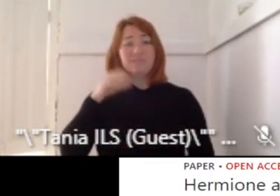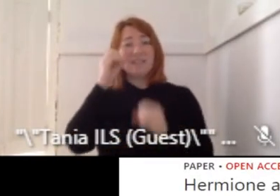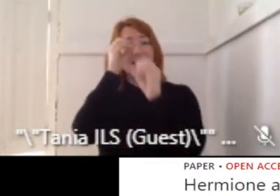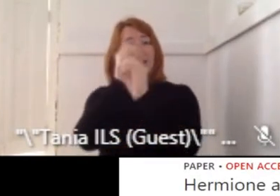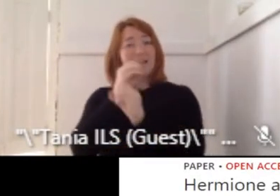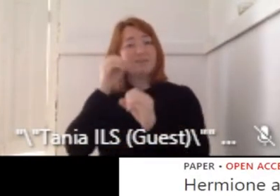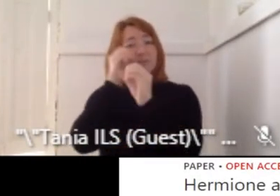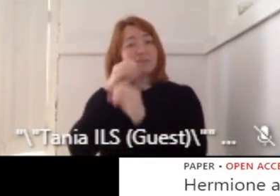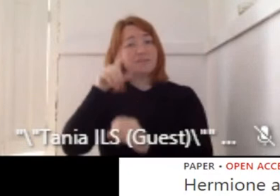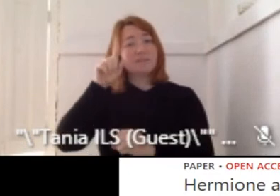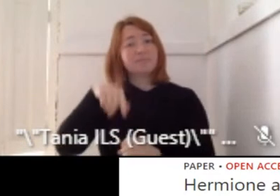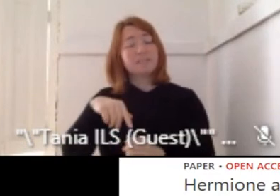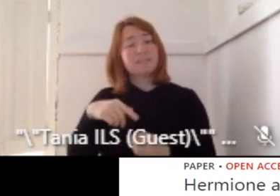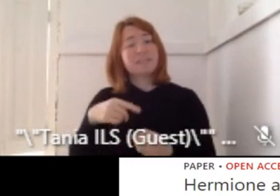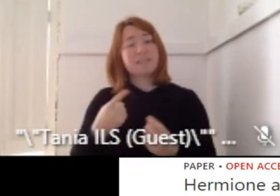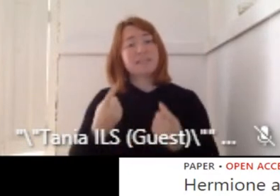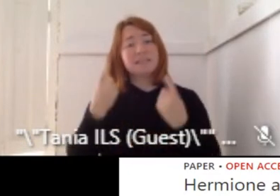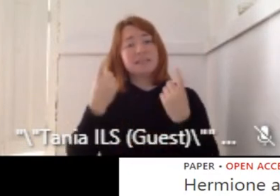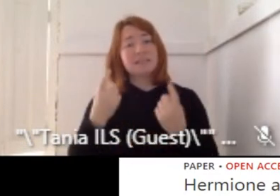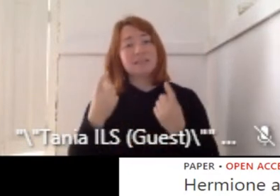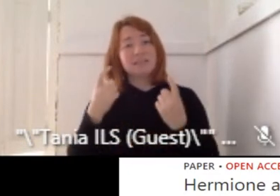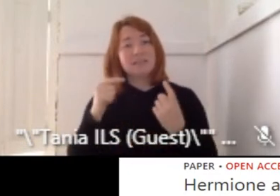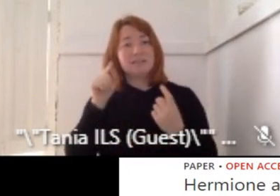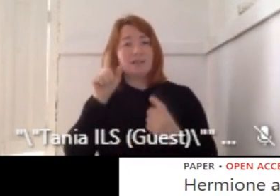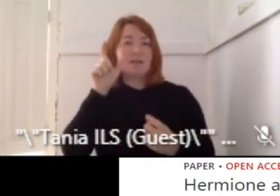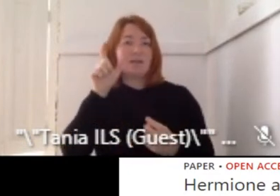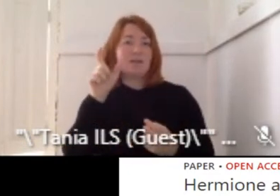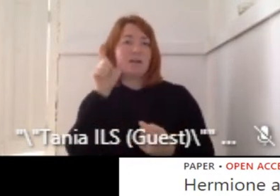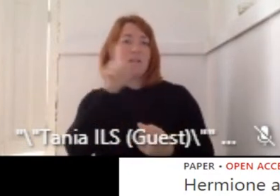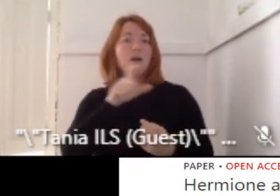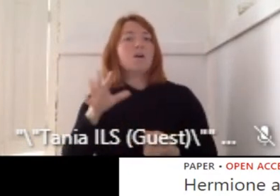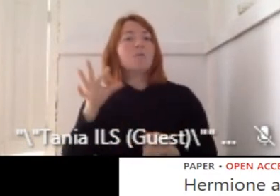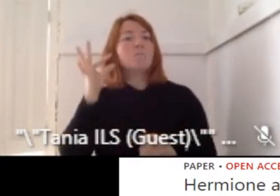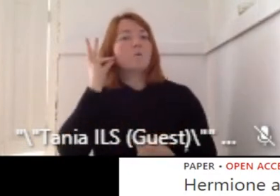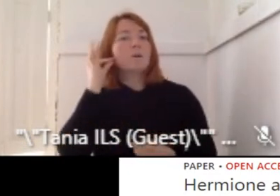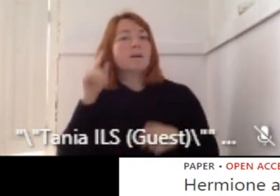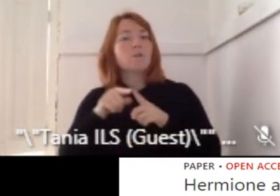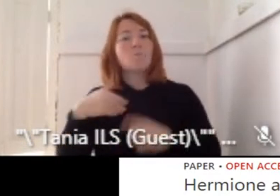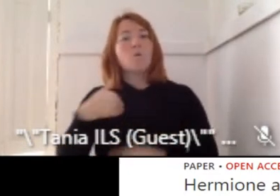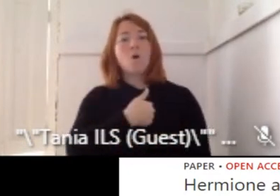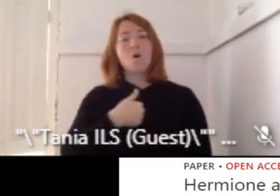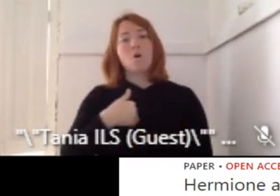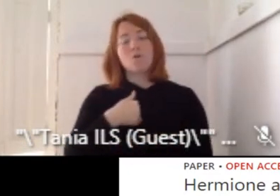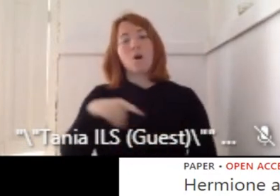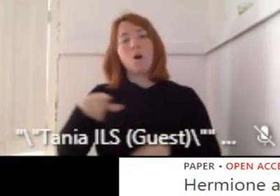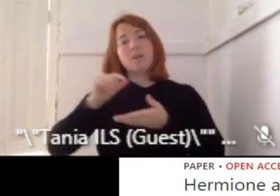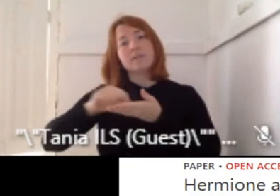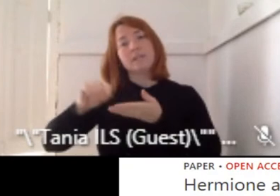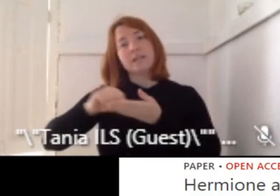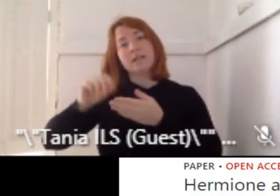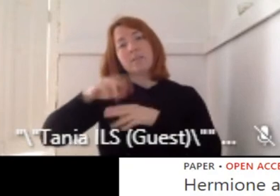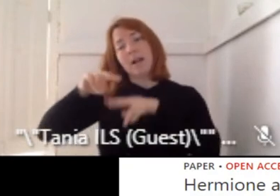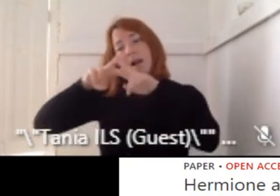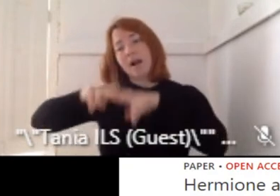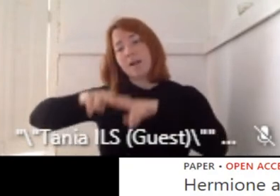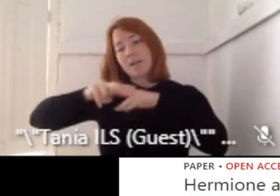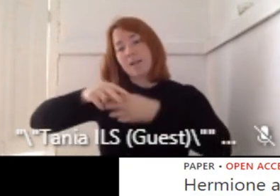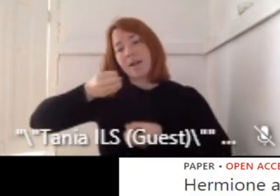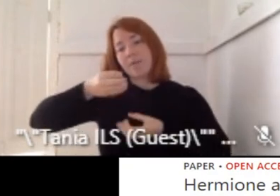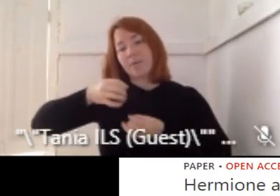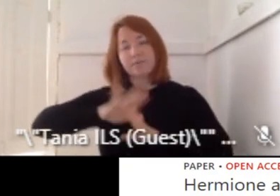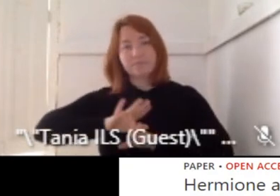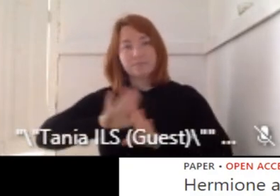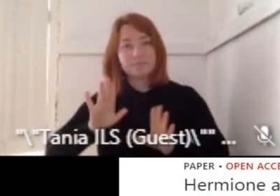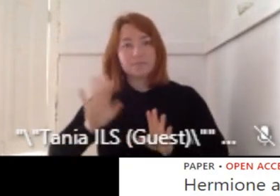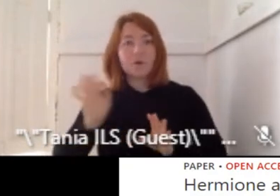estudiantes adopten el arquetipo de secretaria, el que son relegadas a registrar y analizar datos, o el arquetipo